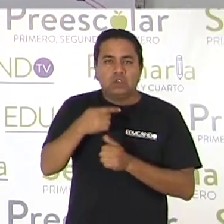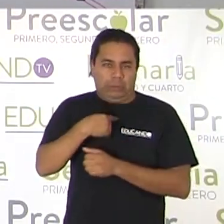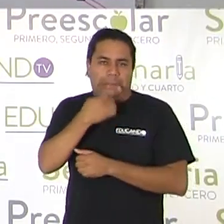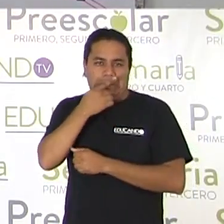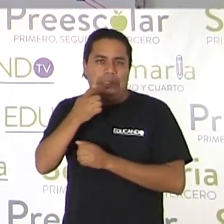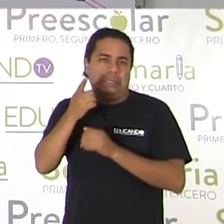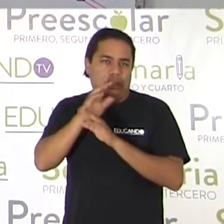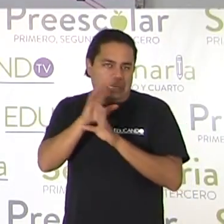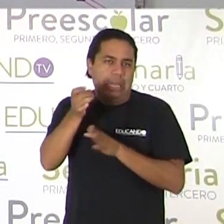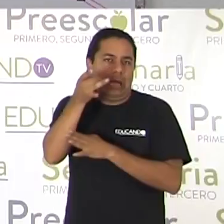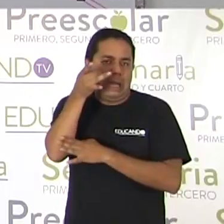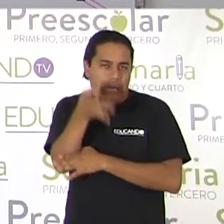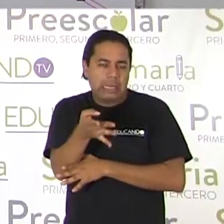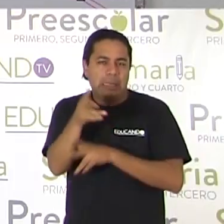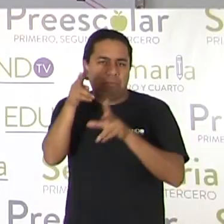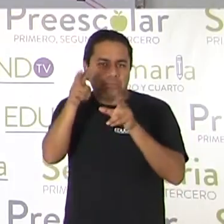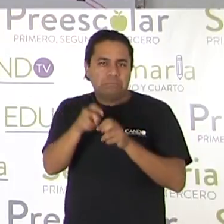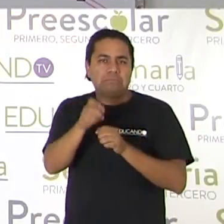es,